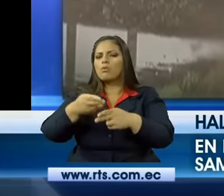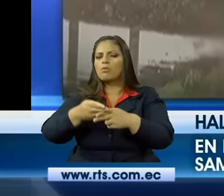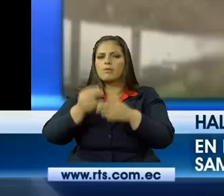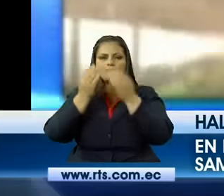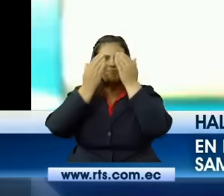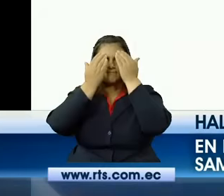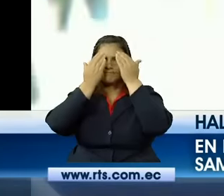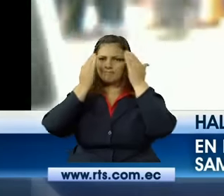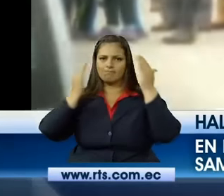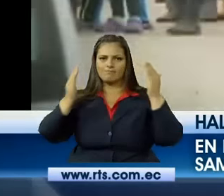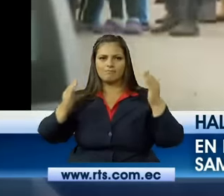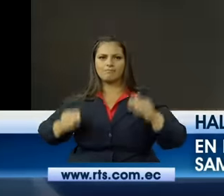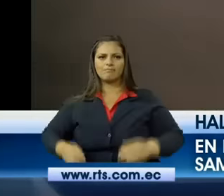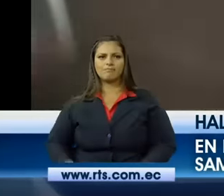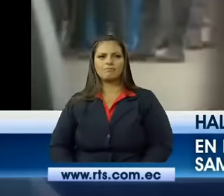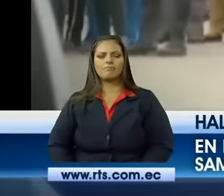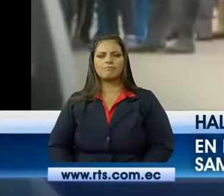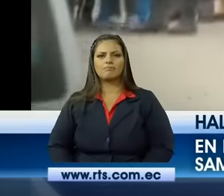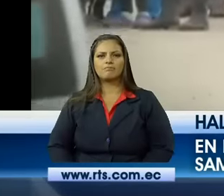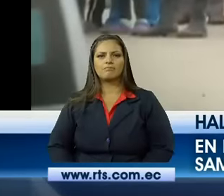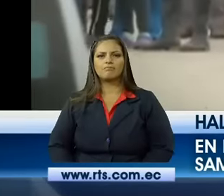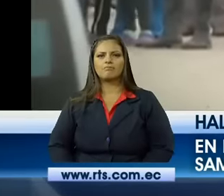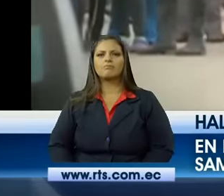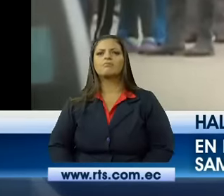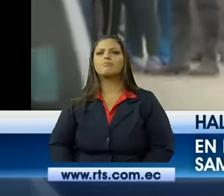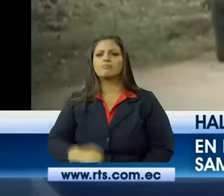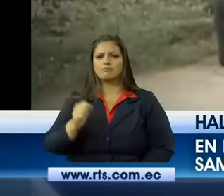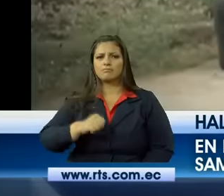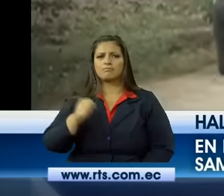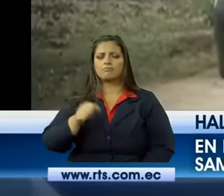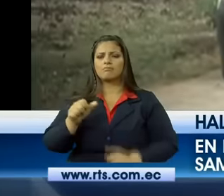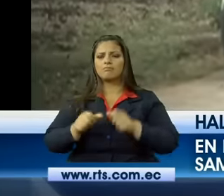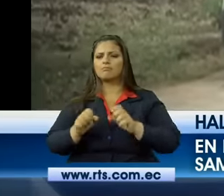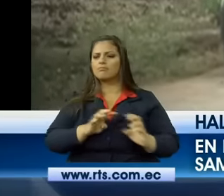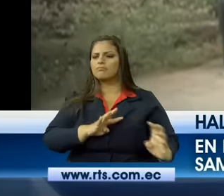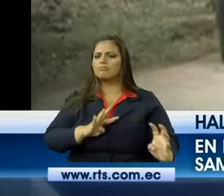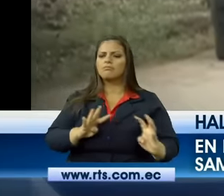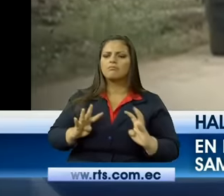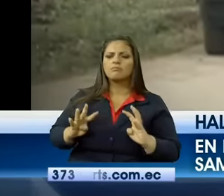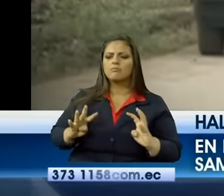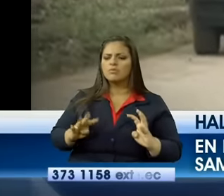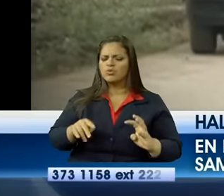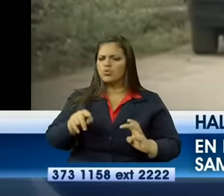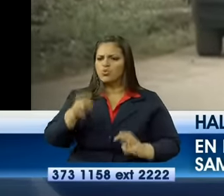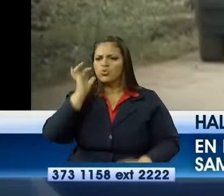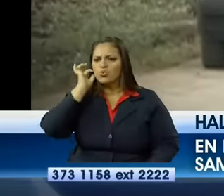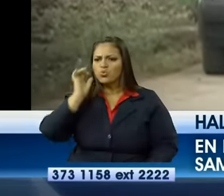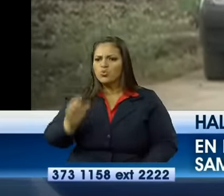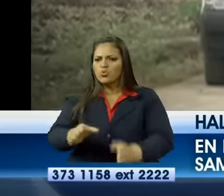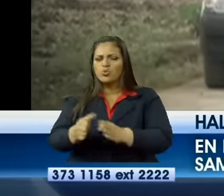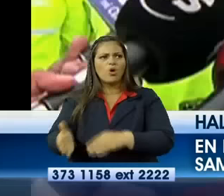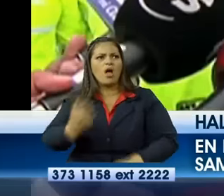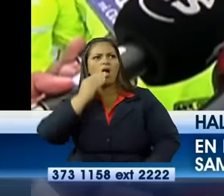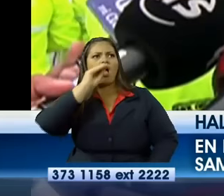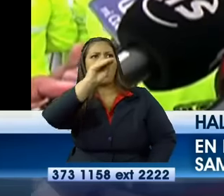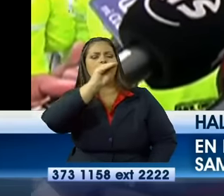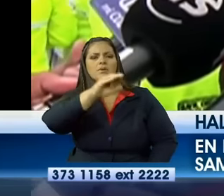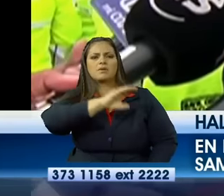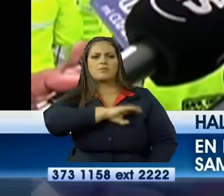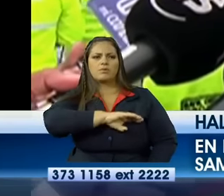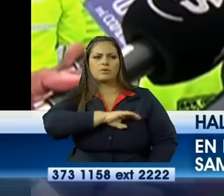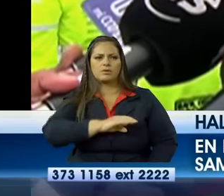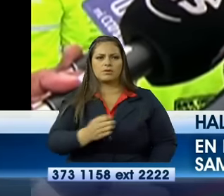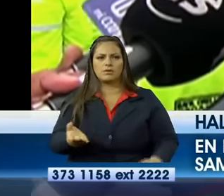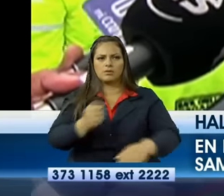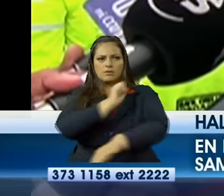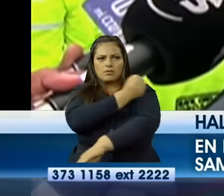ningún documento. La alerta se dio por parte de los habitantes del recinto La Barranca, en el cantón San Borondón. Conforme